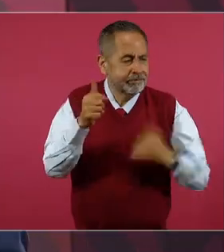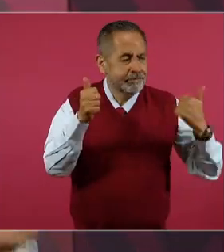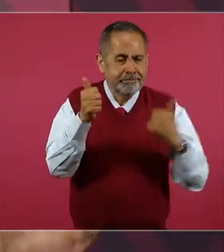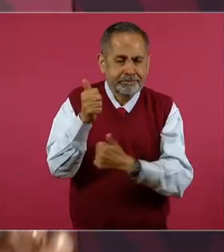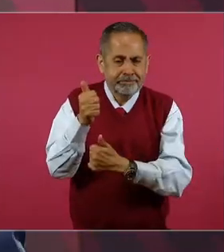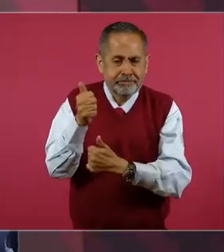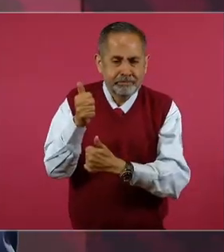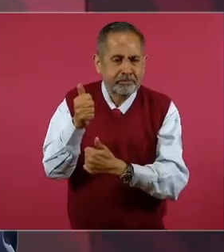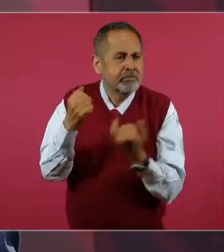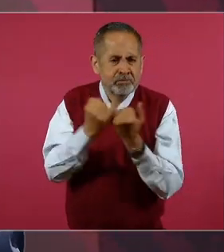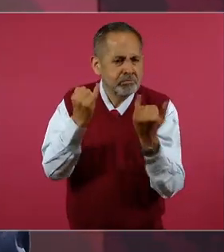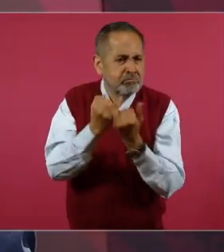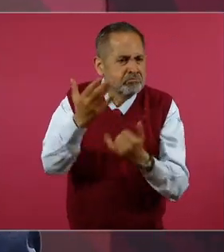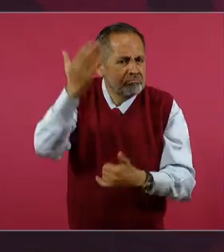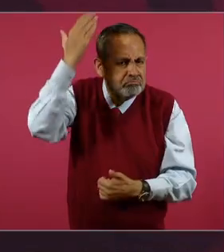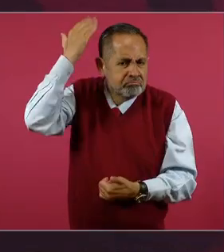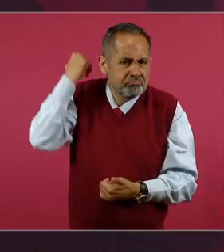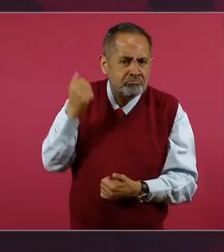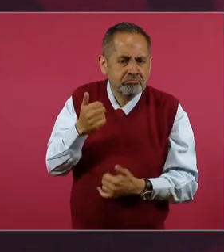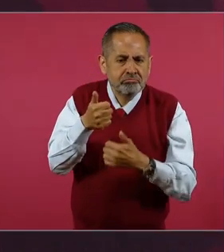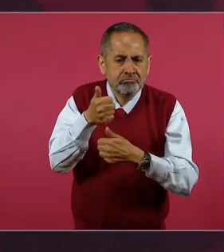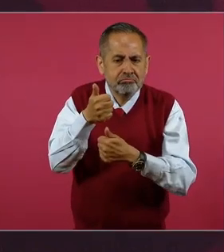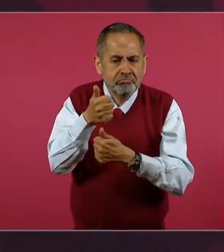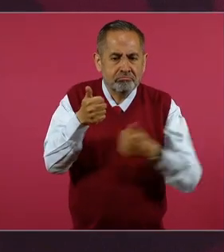como era antes